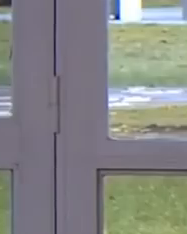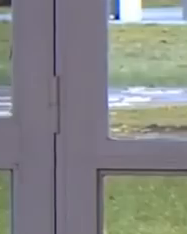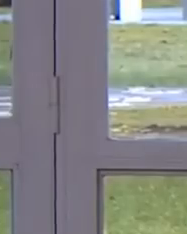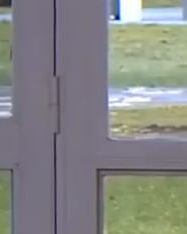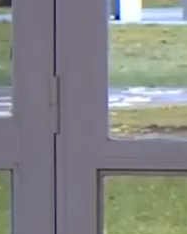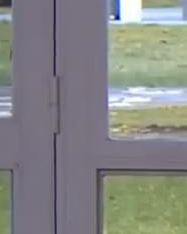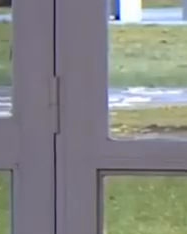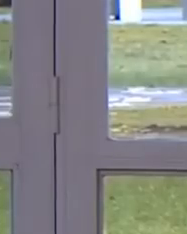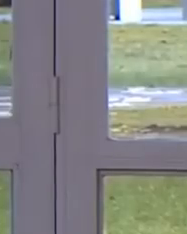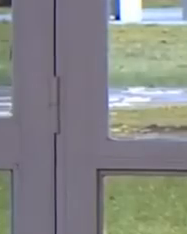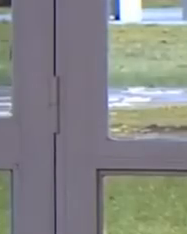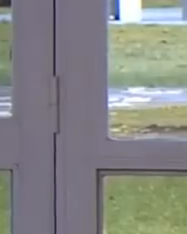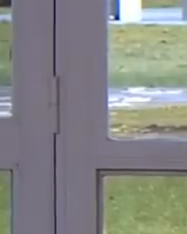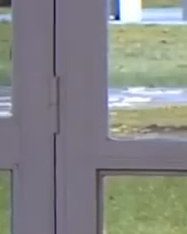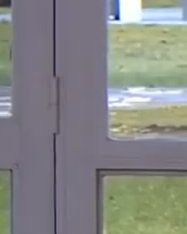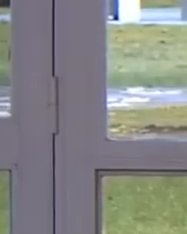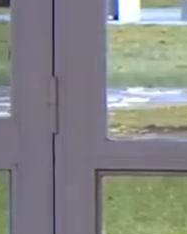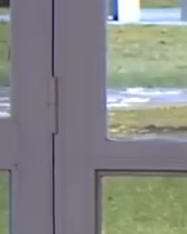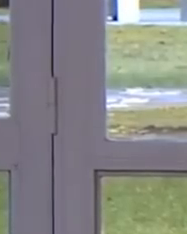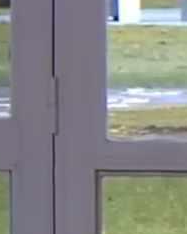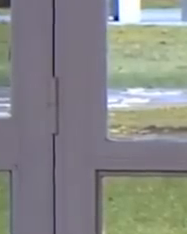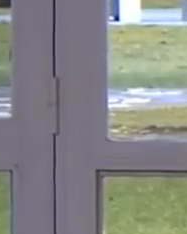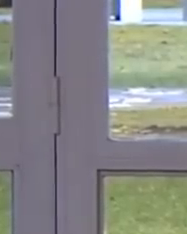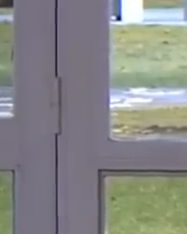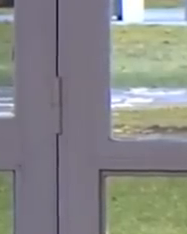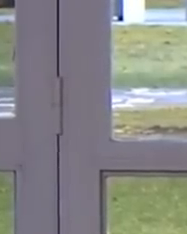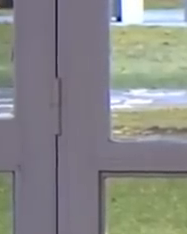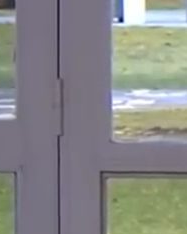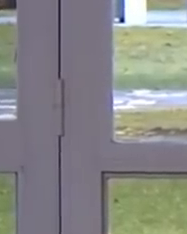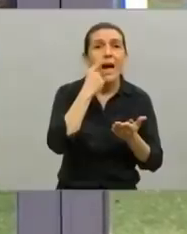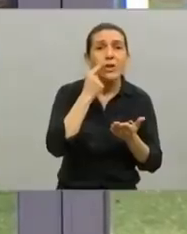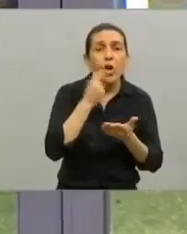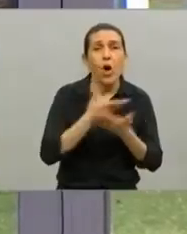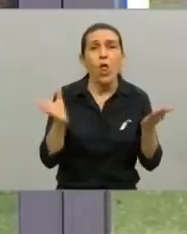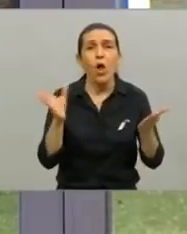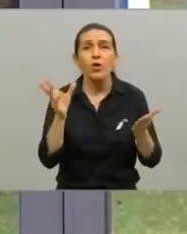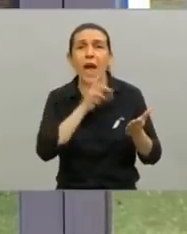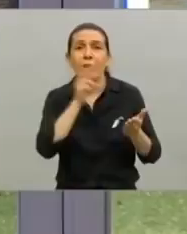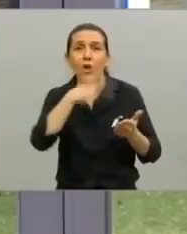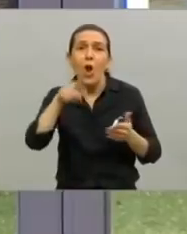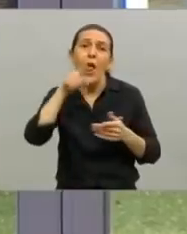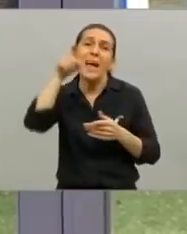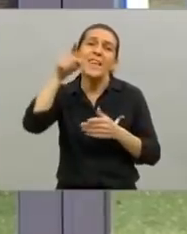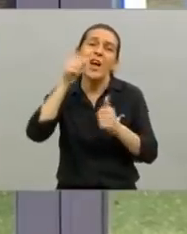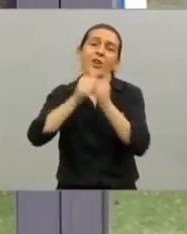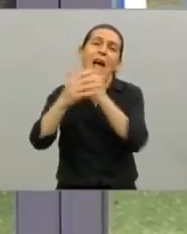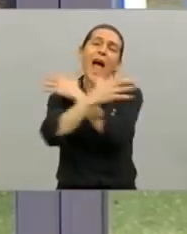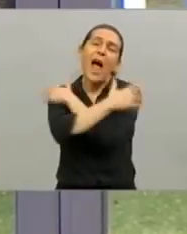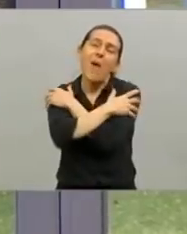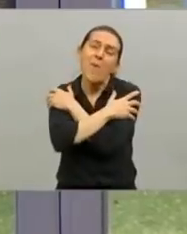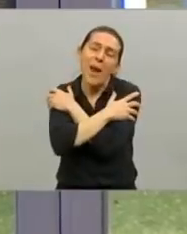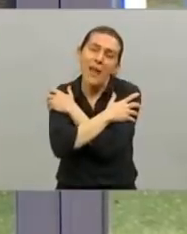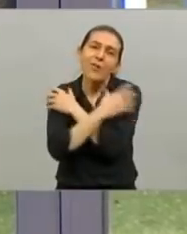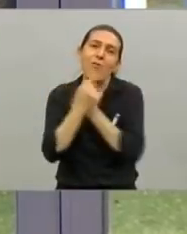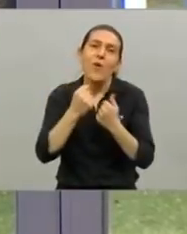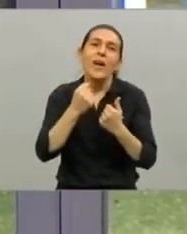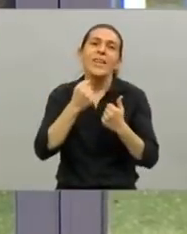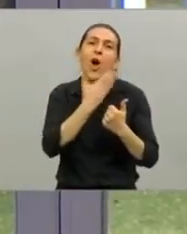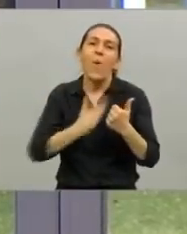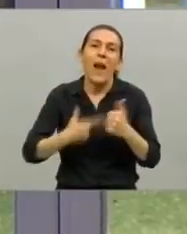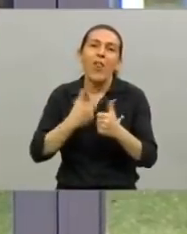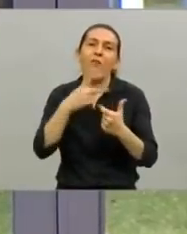Muy bien. Bueno, muchísimas gracias a todos y a todas allá en Rosario. Abrazo grande, querido gobernador, querida